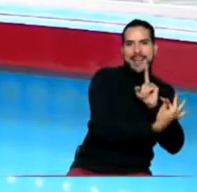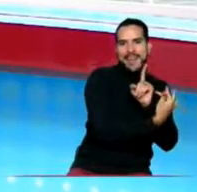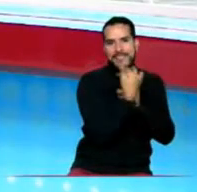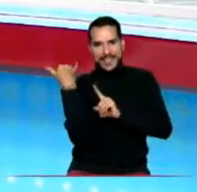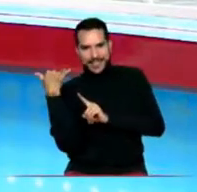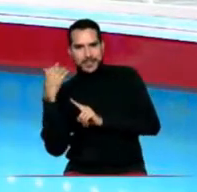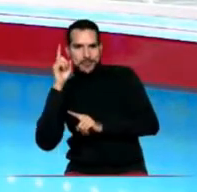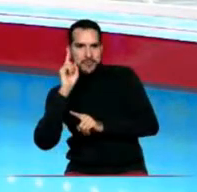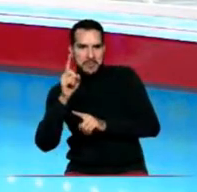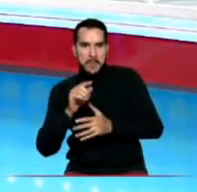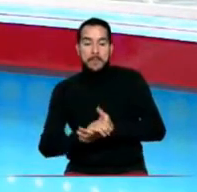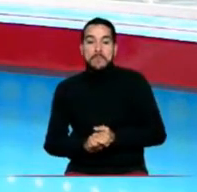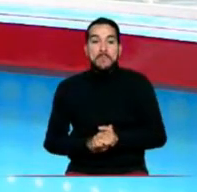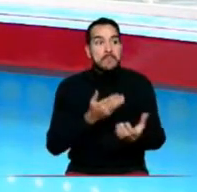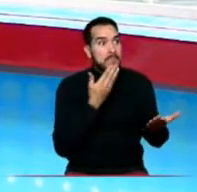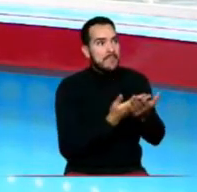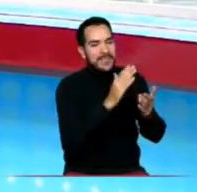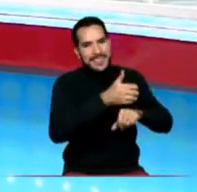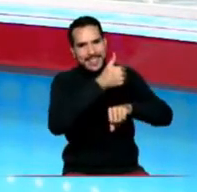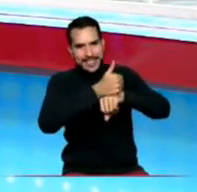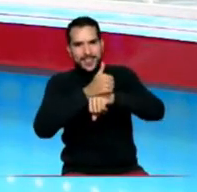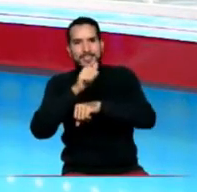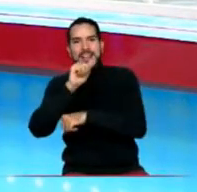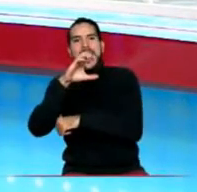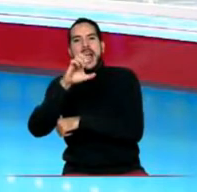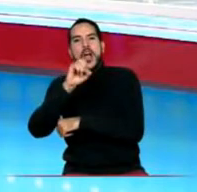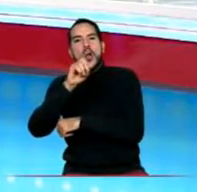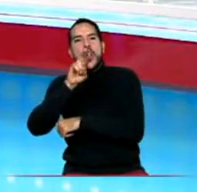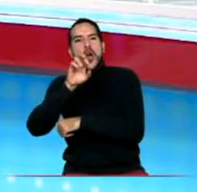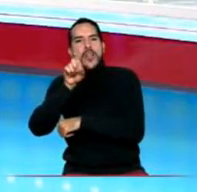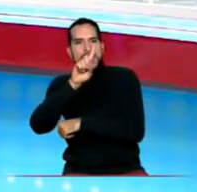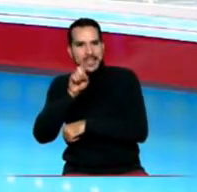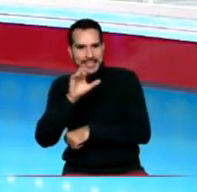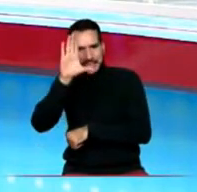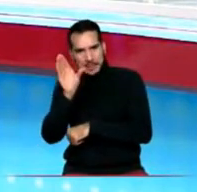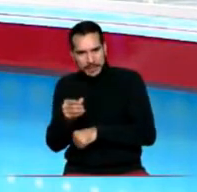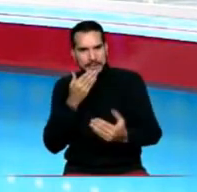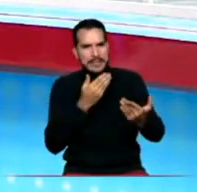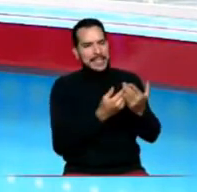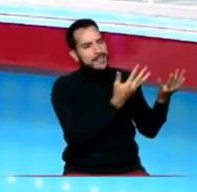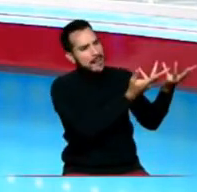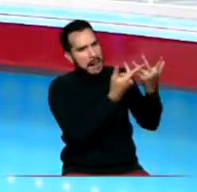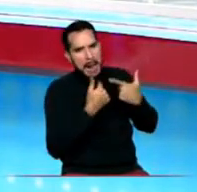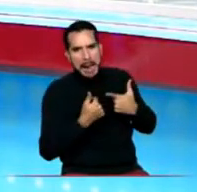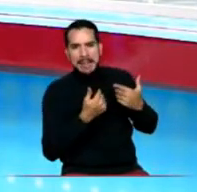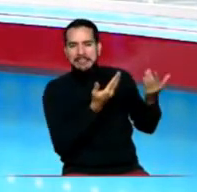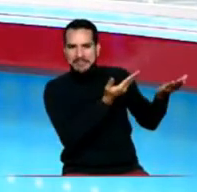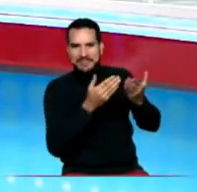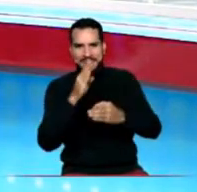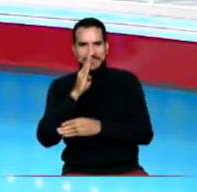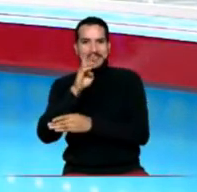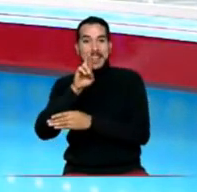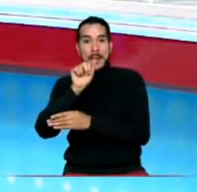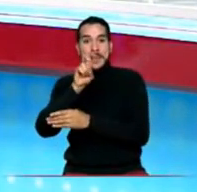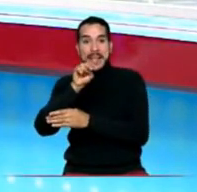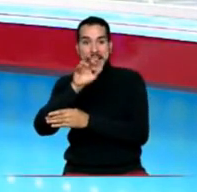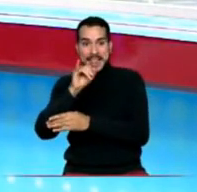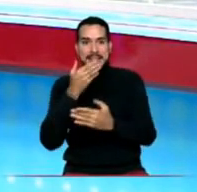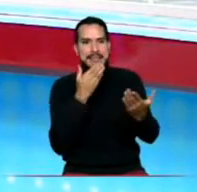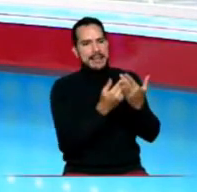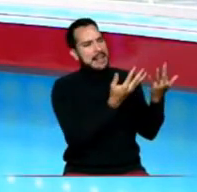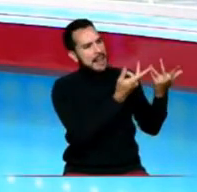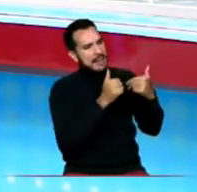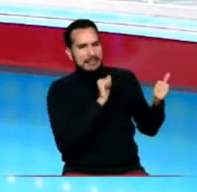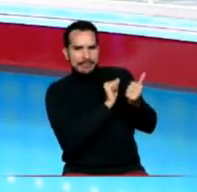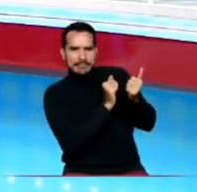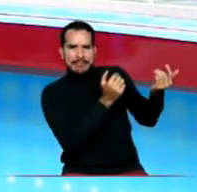Director de Acodres Pacífico, Brani Prado, muchísimas gracias por habernos acompañado. Gracias por estas recomendaciones, por